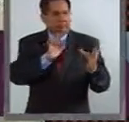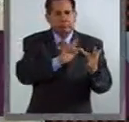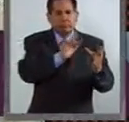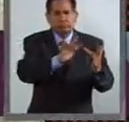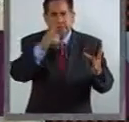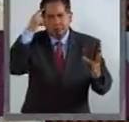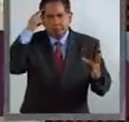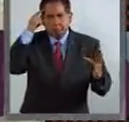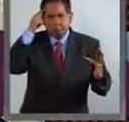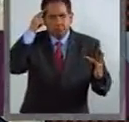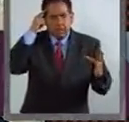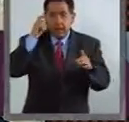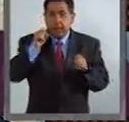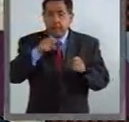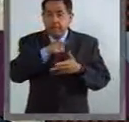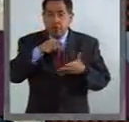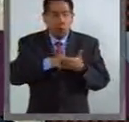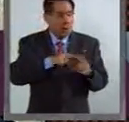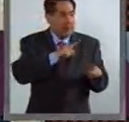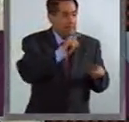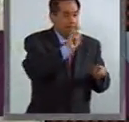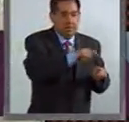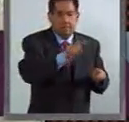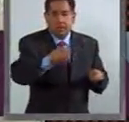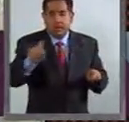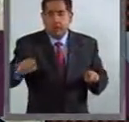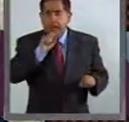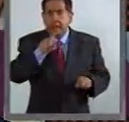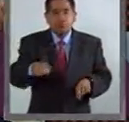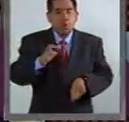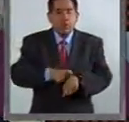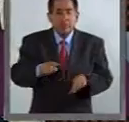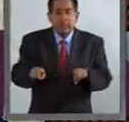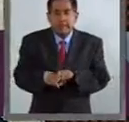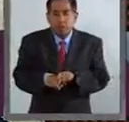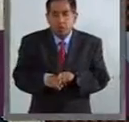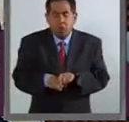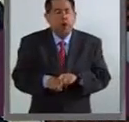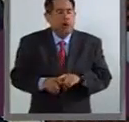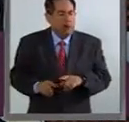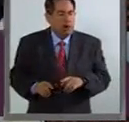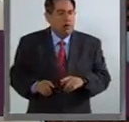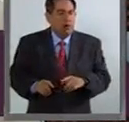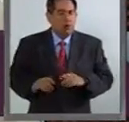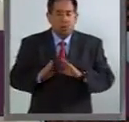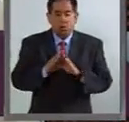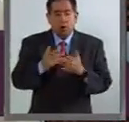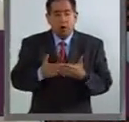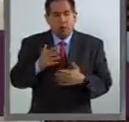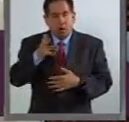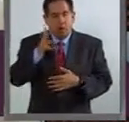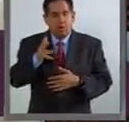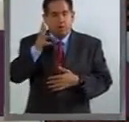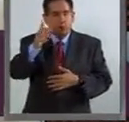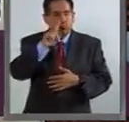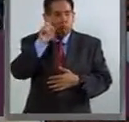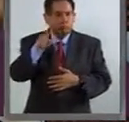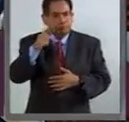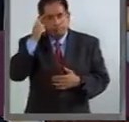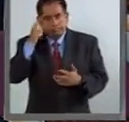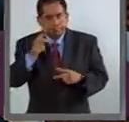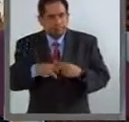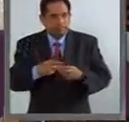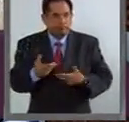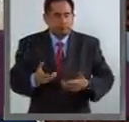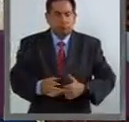estamos simultáneamente en distintas realidades. A eso ha contribuido la televisión. El asunto es hacia dónde debemos de caminar.